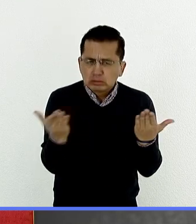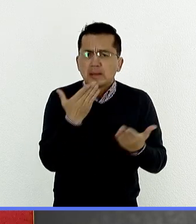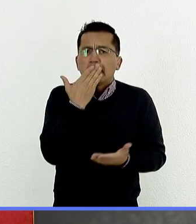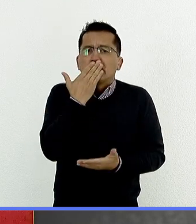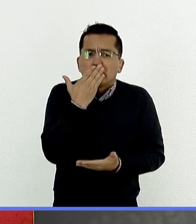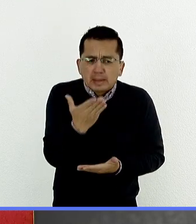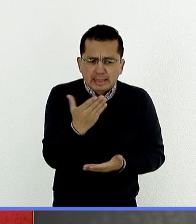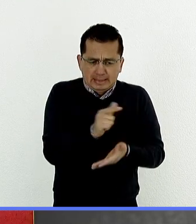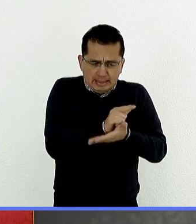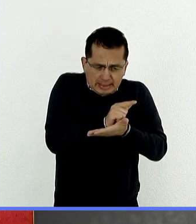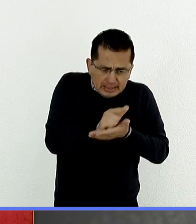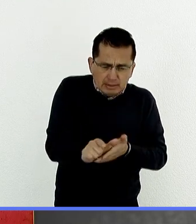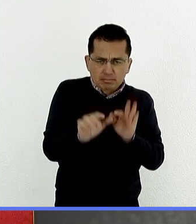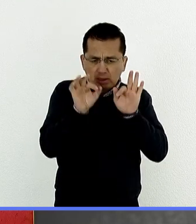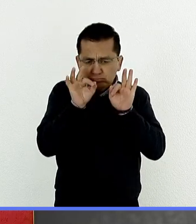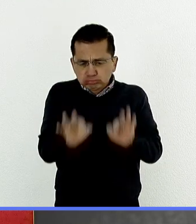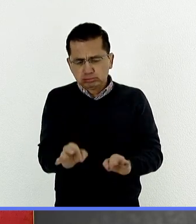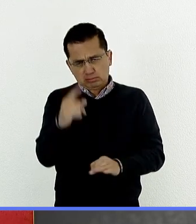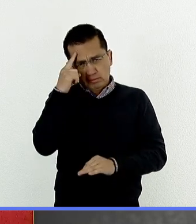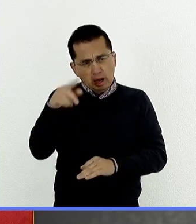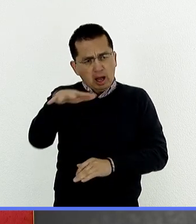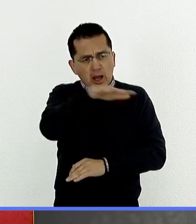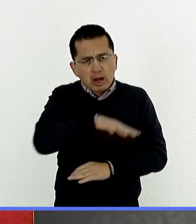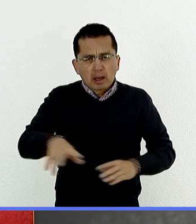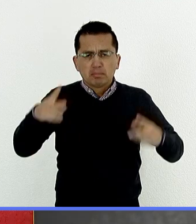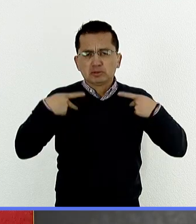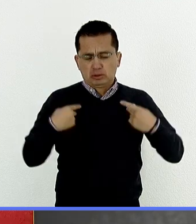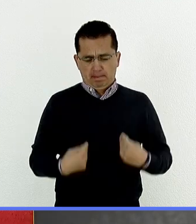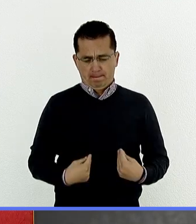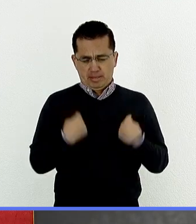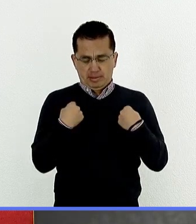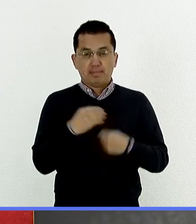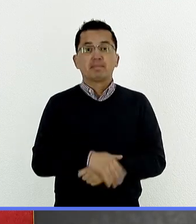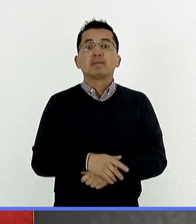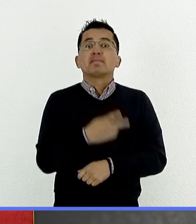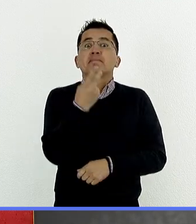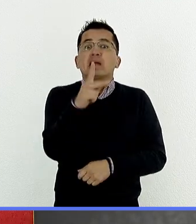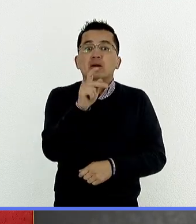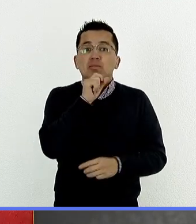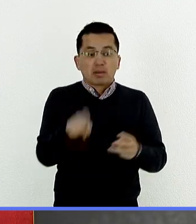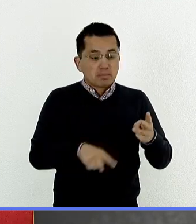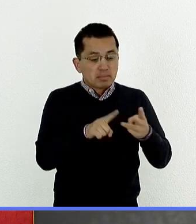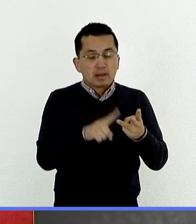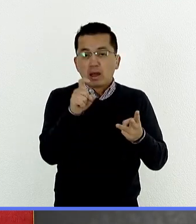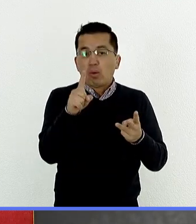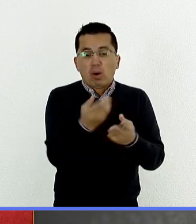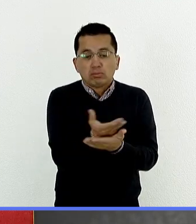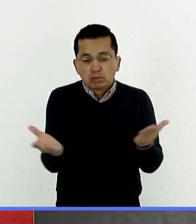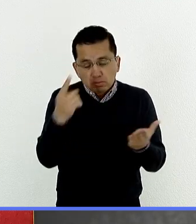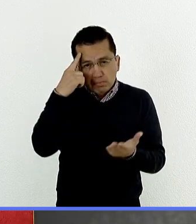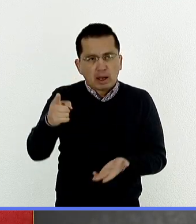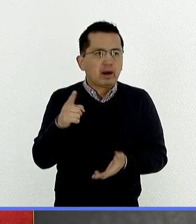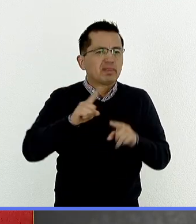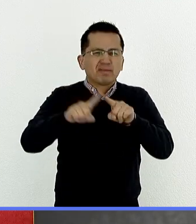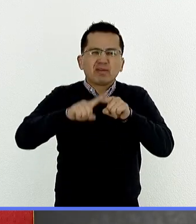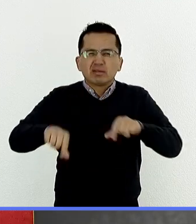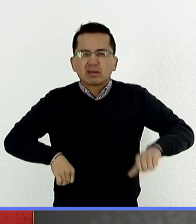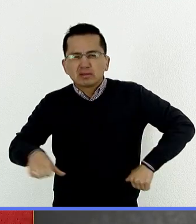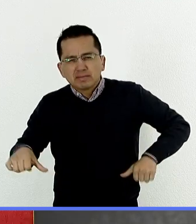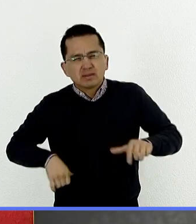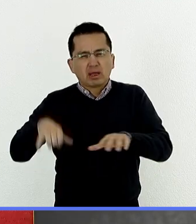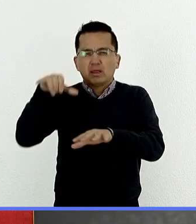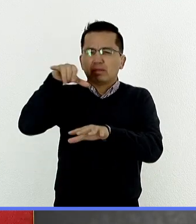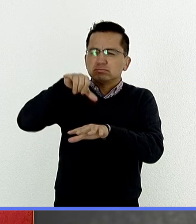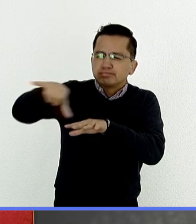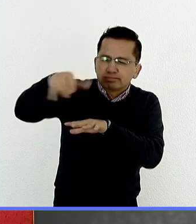suministrar agua para las actividades económicas que tiene que ver con el bienestar de la población en general y una parte muy